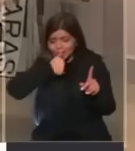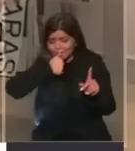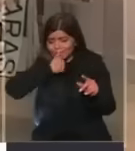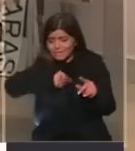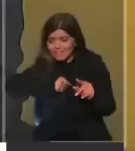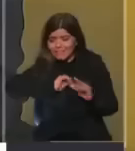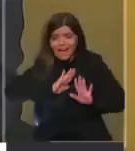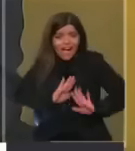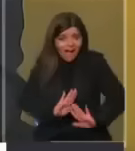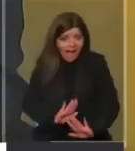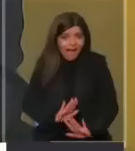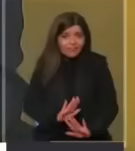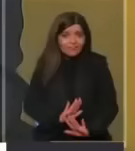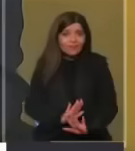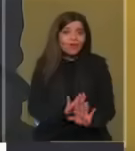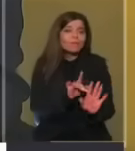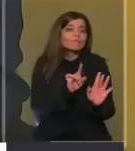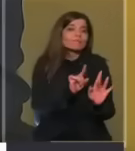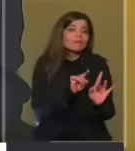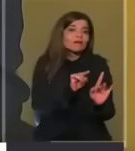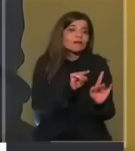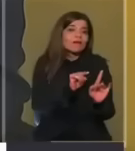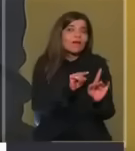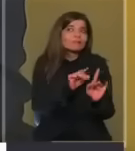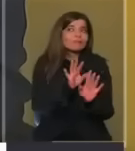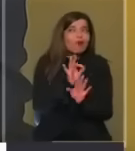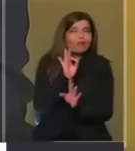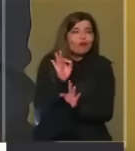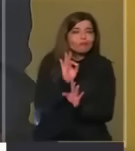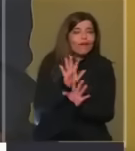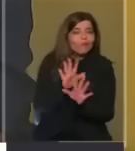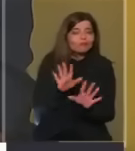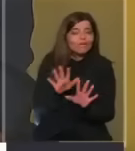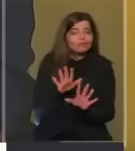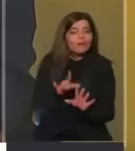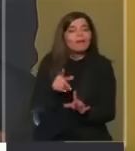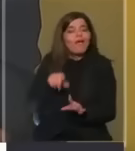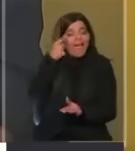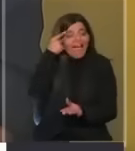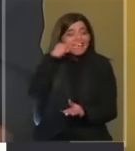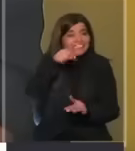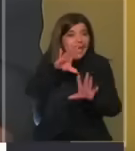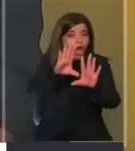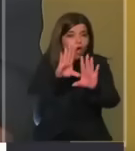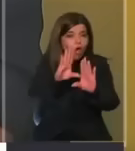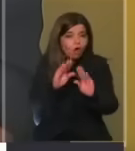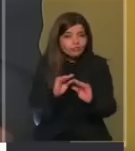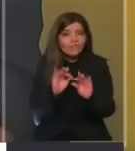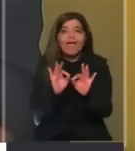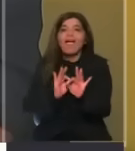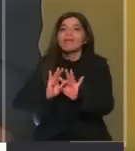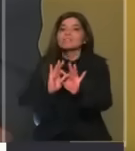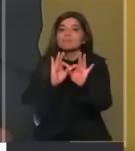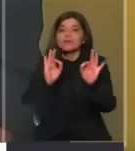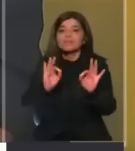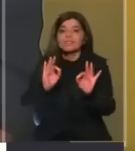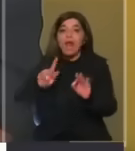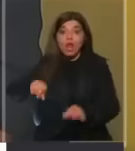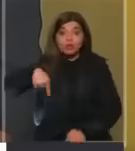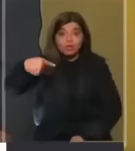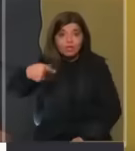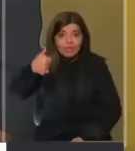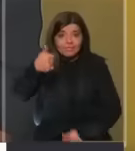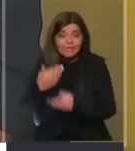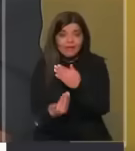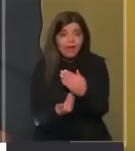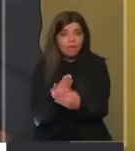Uh-huh. Donde hablaba poco de él. De él. Sí. Después nos fuimos enterando de otras cosas, pero esa noche fue muy especial. Y al otro día, a las 6 de la mañana, es